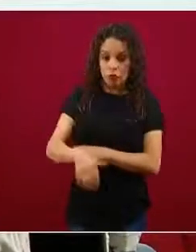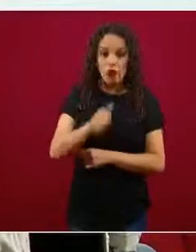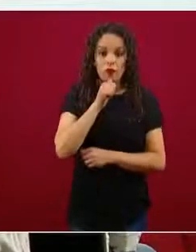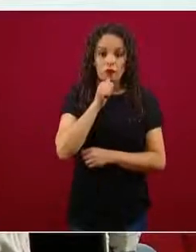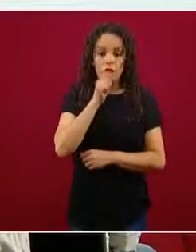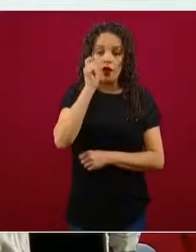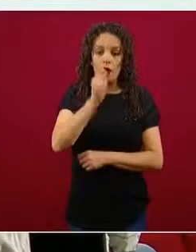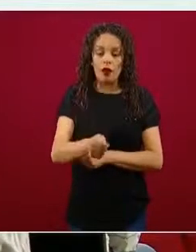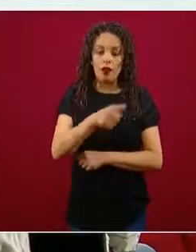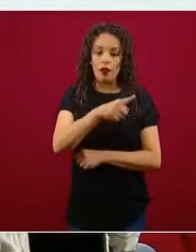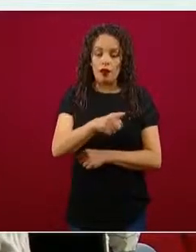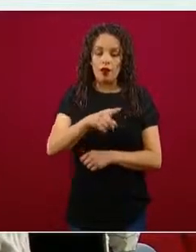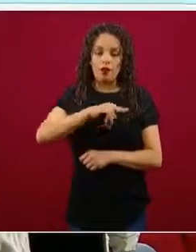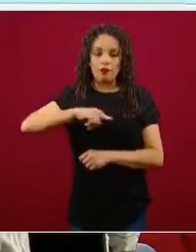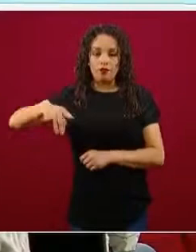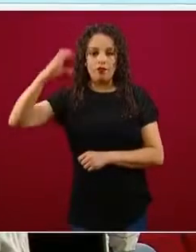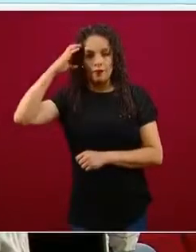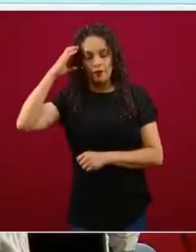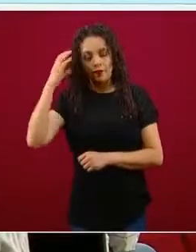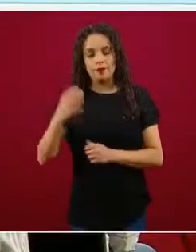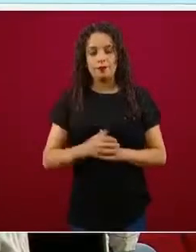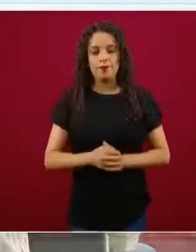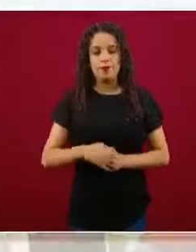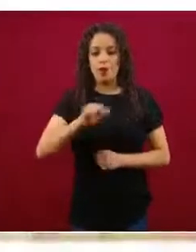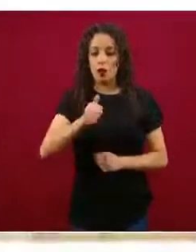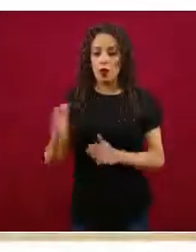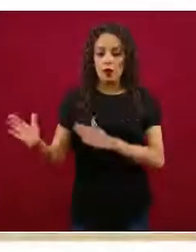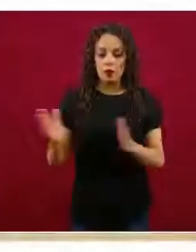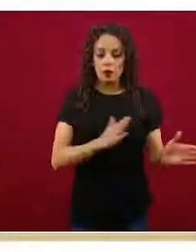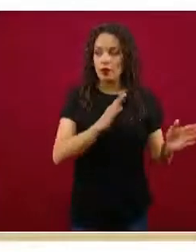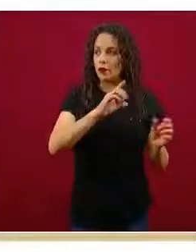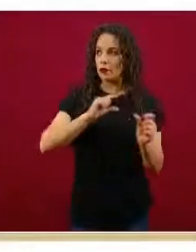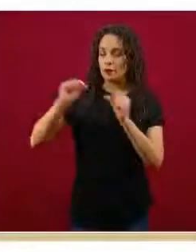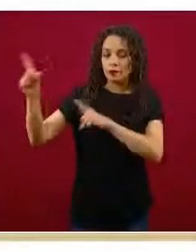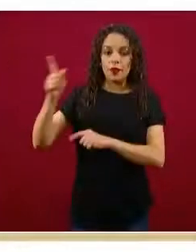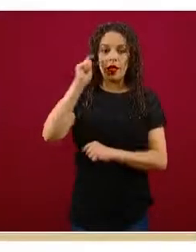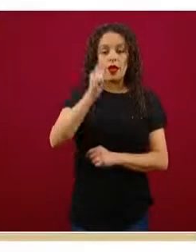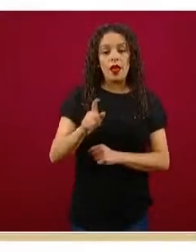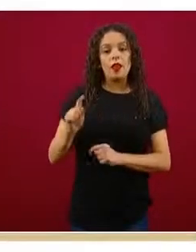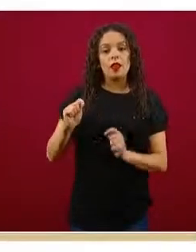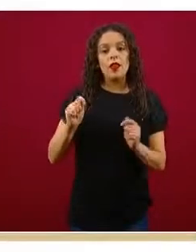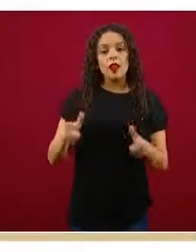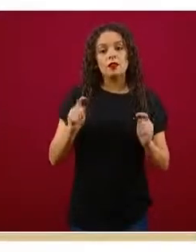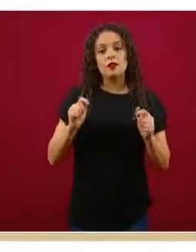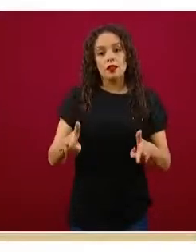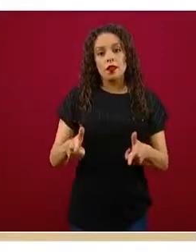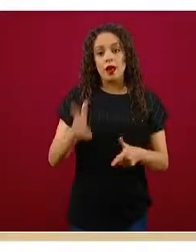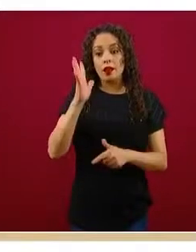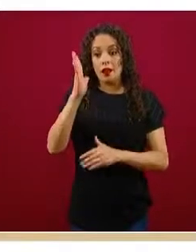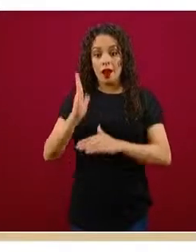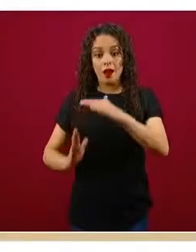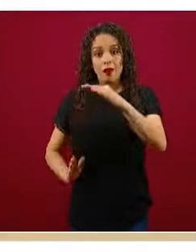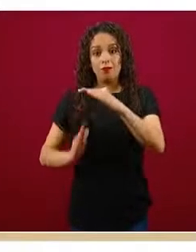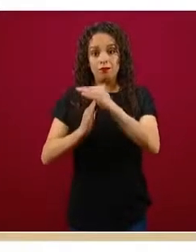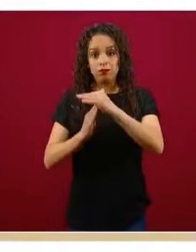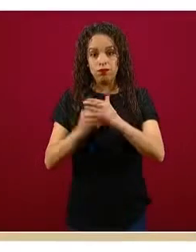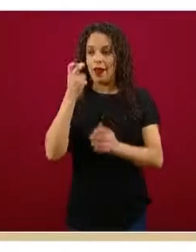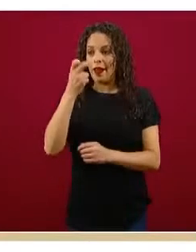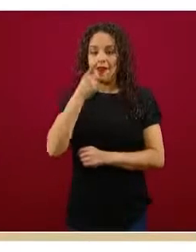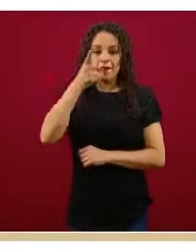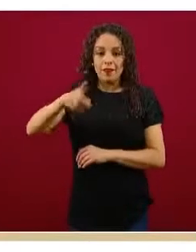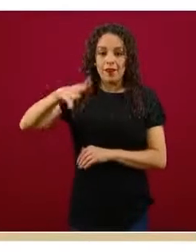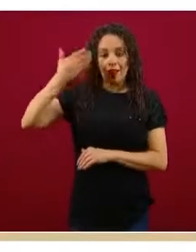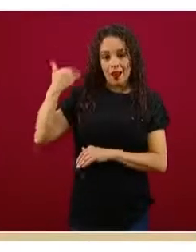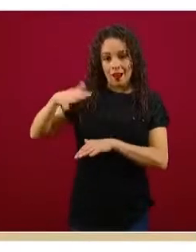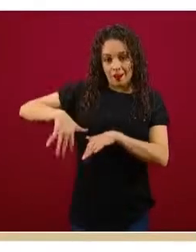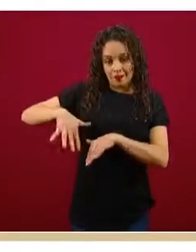el puerto de Veracruz. La siguiente. Tlaxcala, una curva muy bien definida, llegó a su acmé donde se había predicho y está con